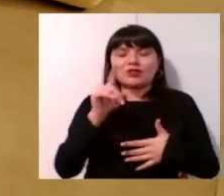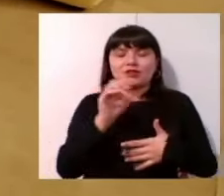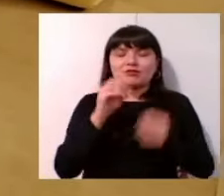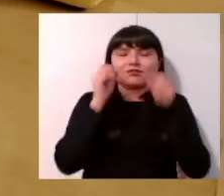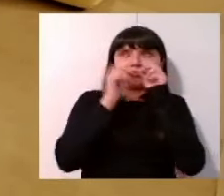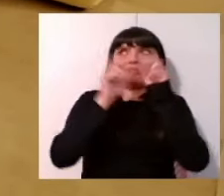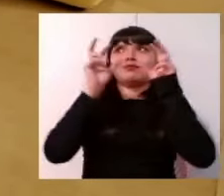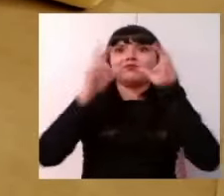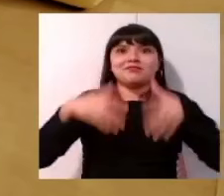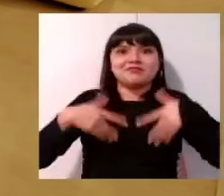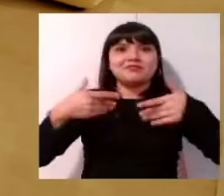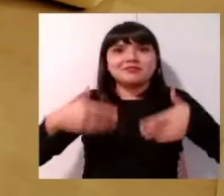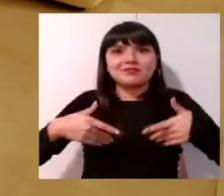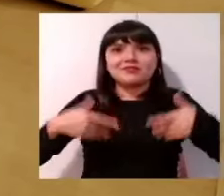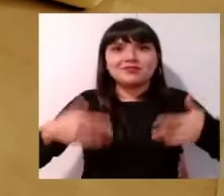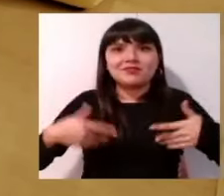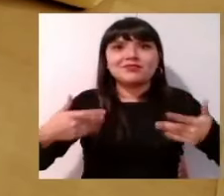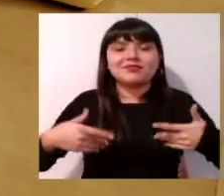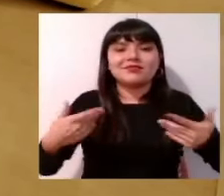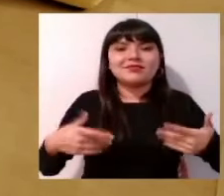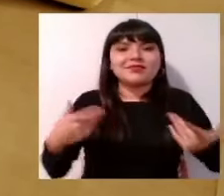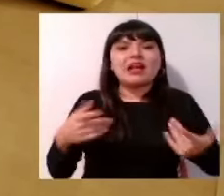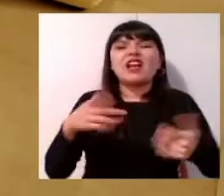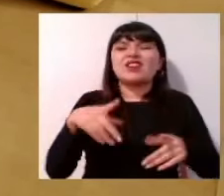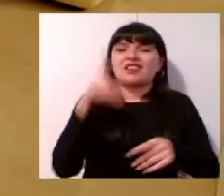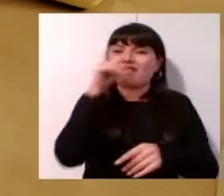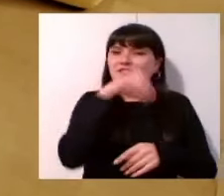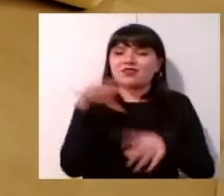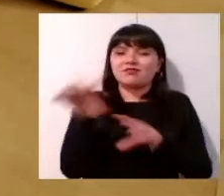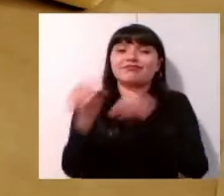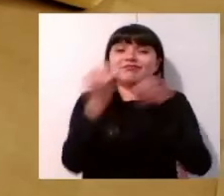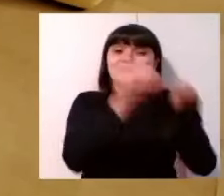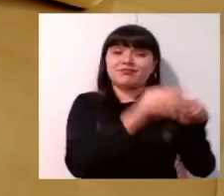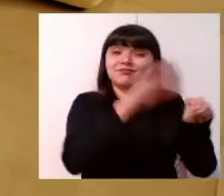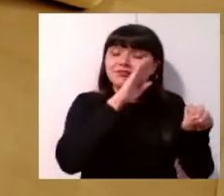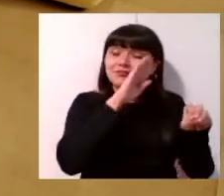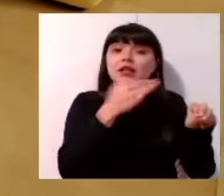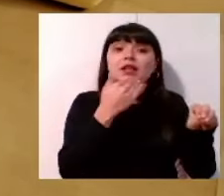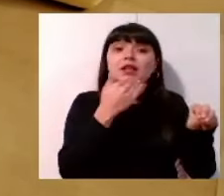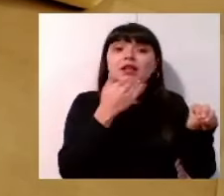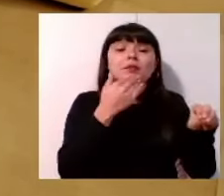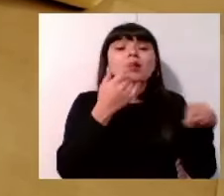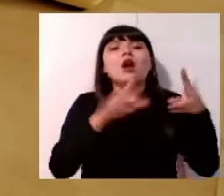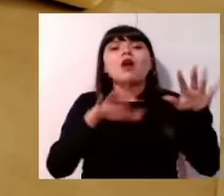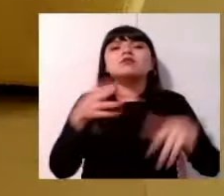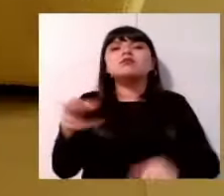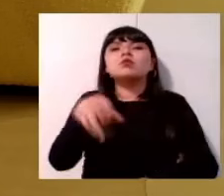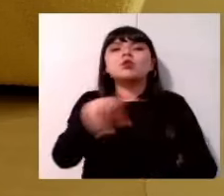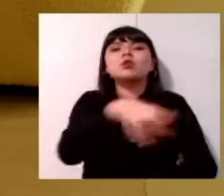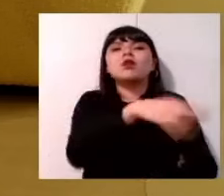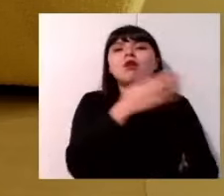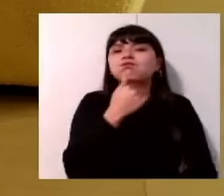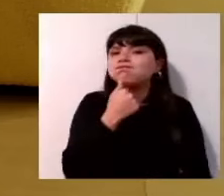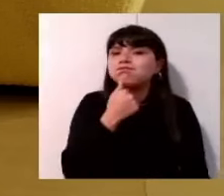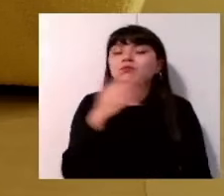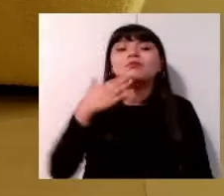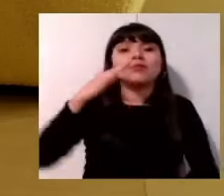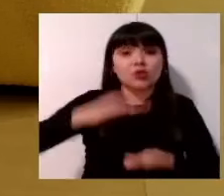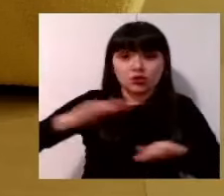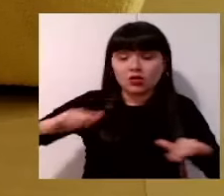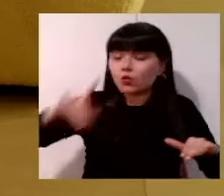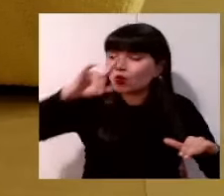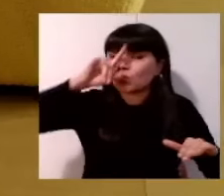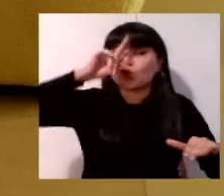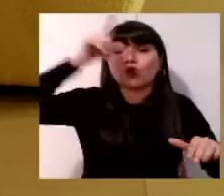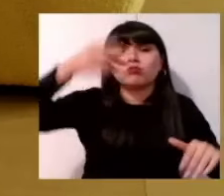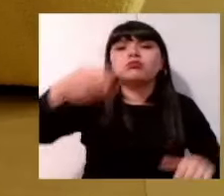difícil llevarlos a dormir. También cuando uno no tiene rutinas fijas, porque los niños son muy de rutinas, entonces si uno... ellos saben cuándo